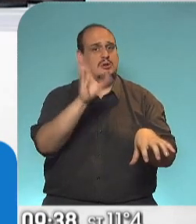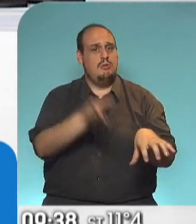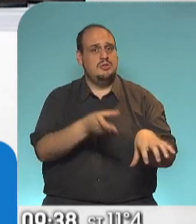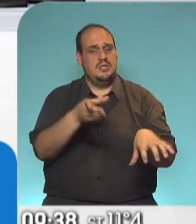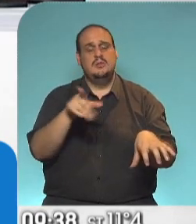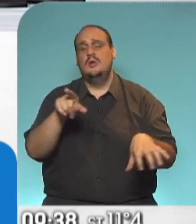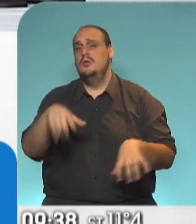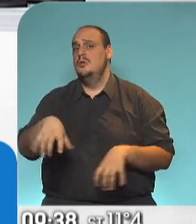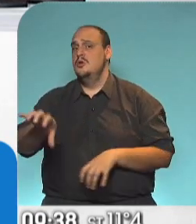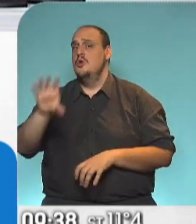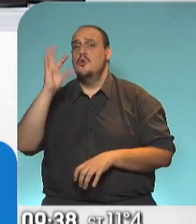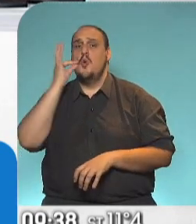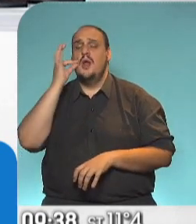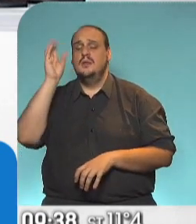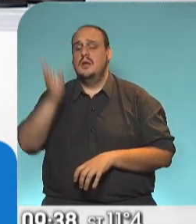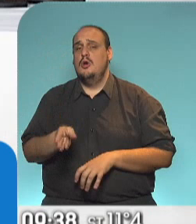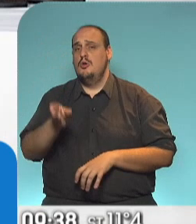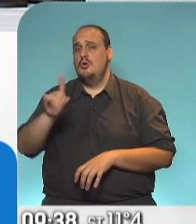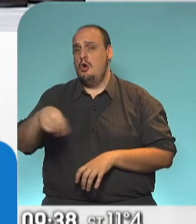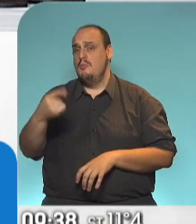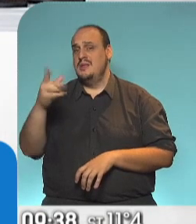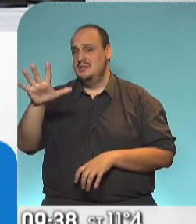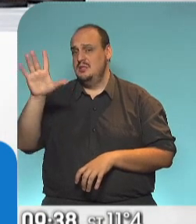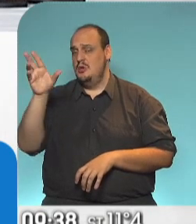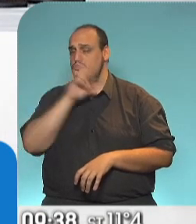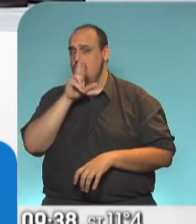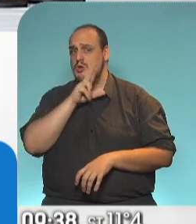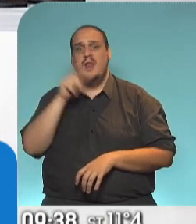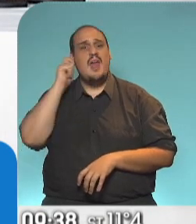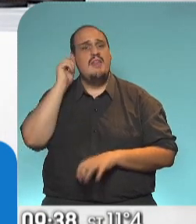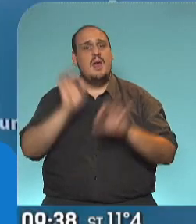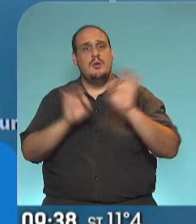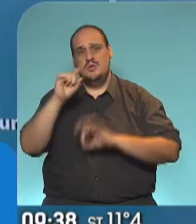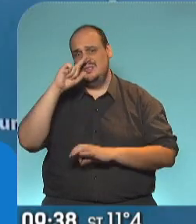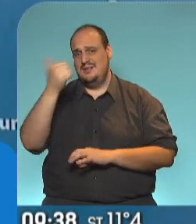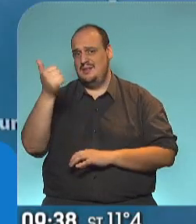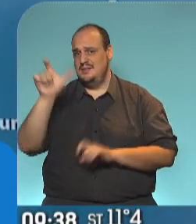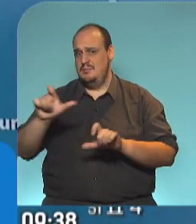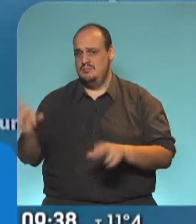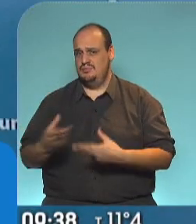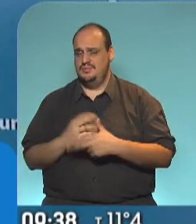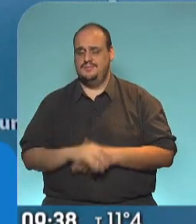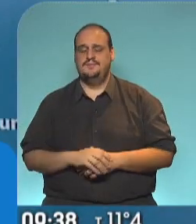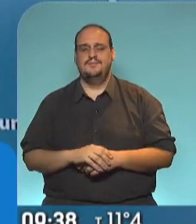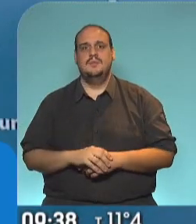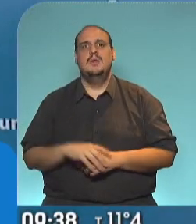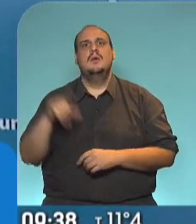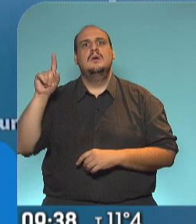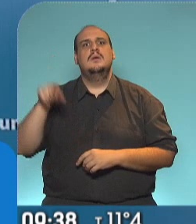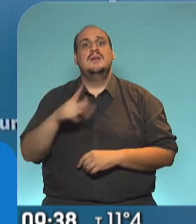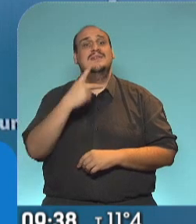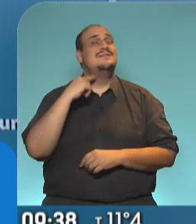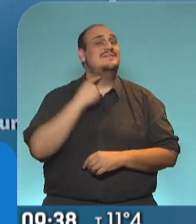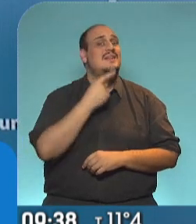un 45% son mujeres y la edad mediana es de 76 años con respecto al origen 13